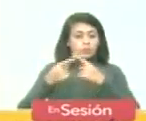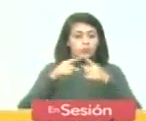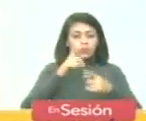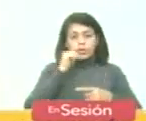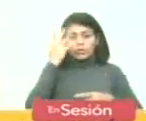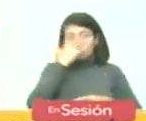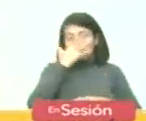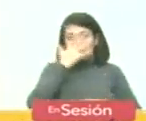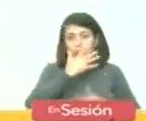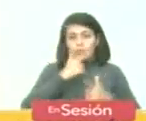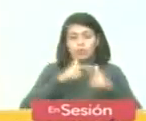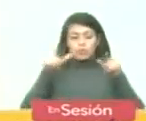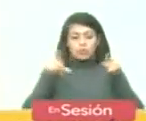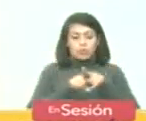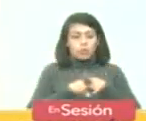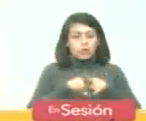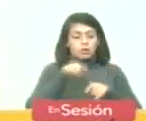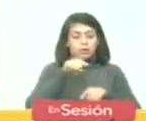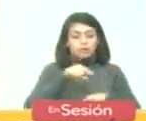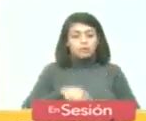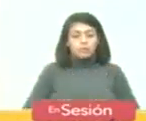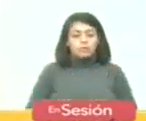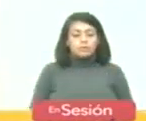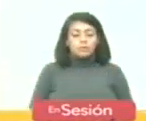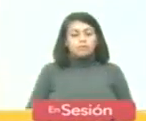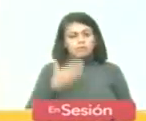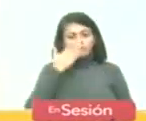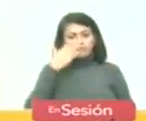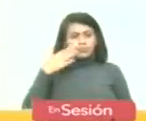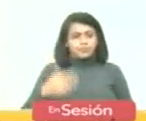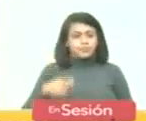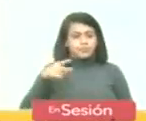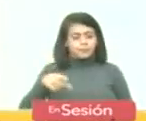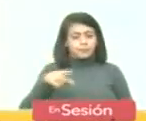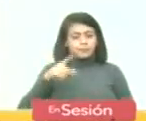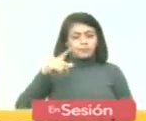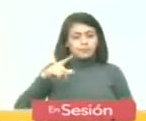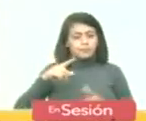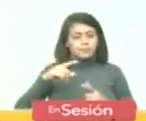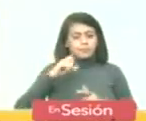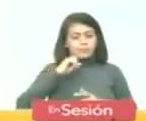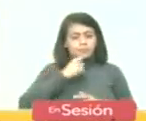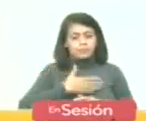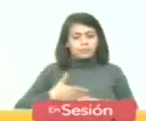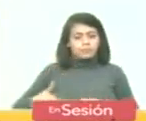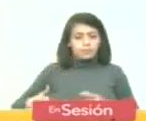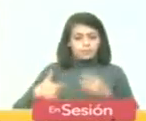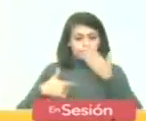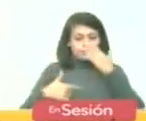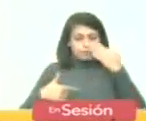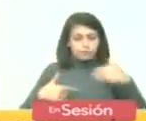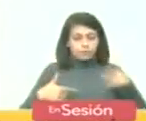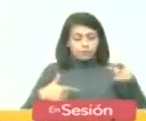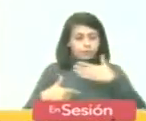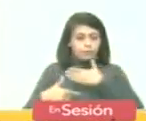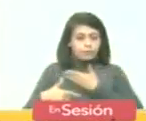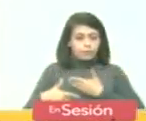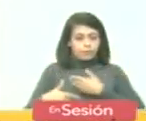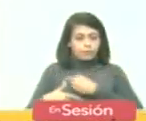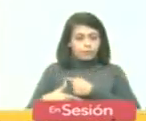duda que así como subestimaron a Putin, pudieran estar subestimando al presidente